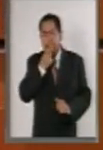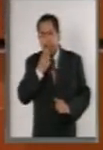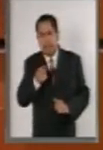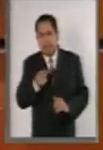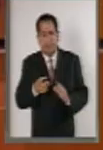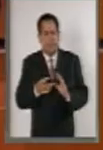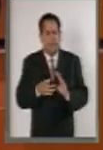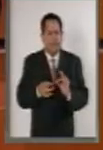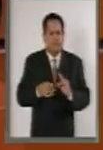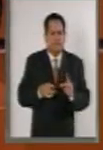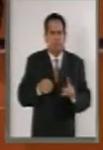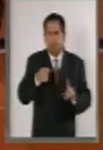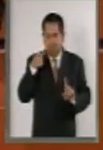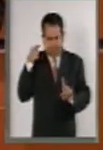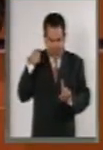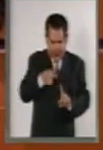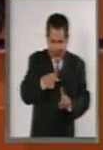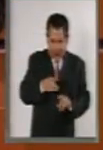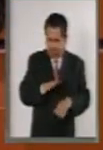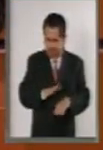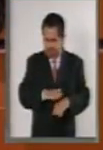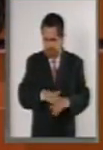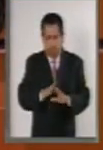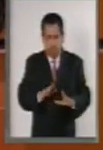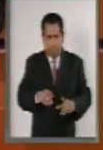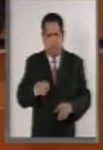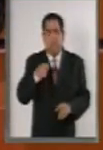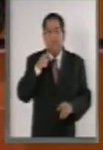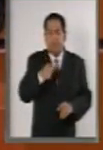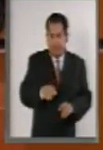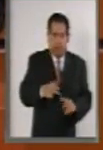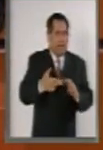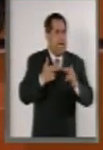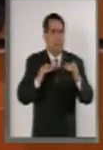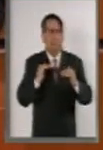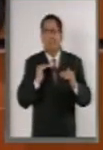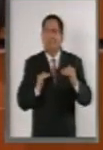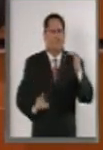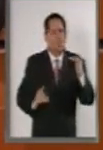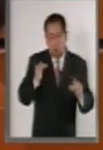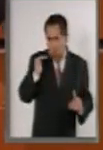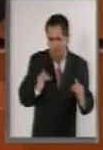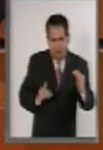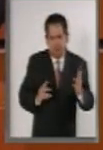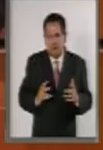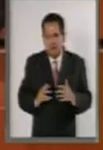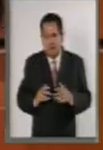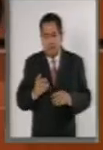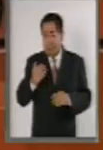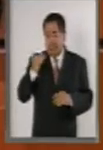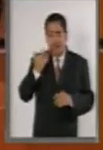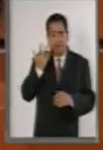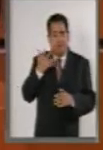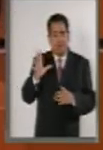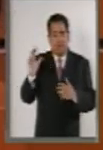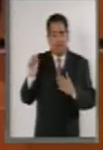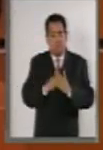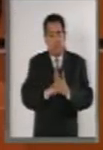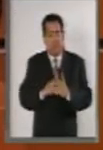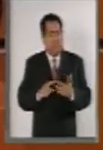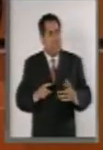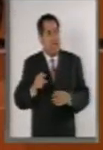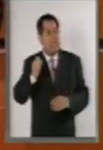de marcar elementos. Es una relación desigual. Tiene 10 meses que el